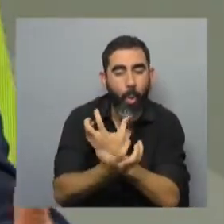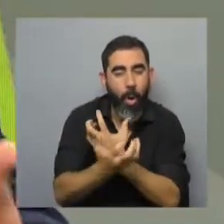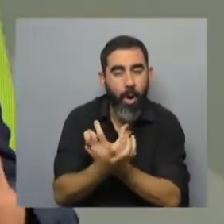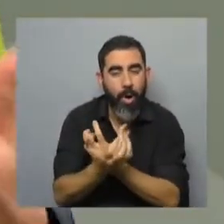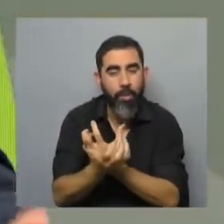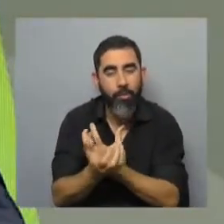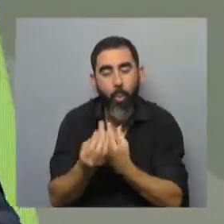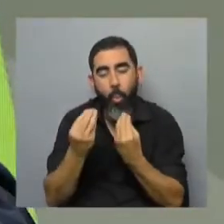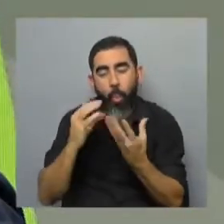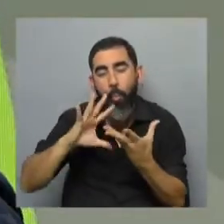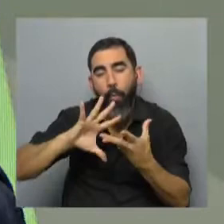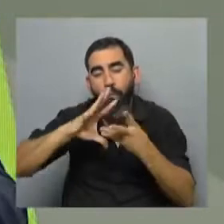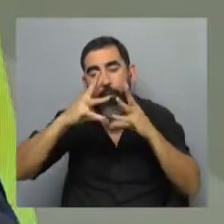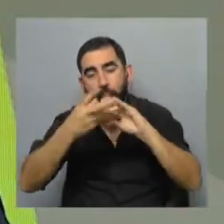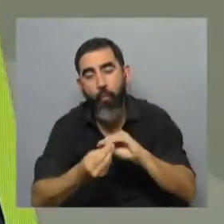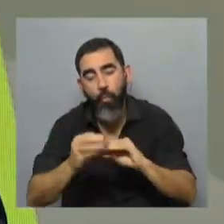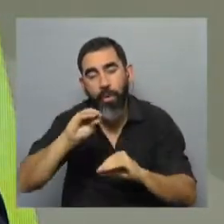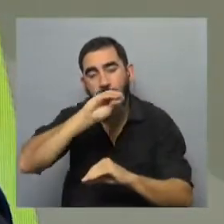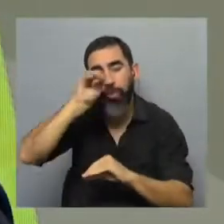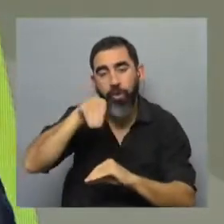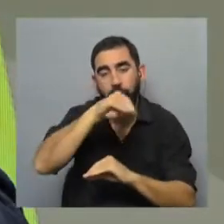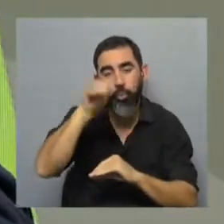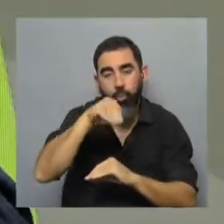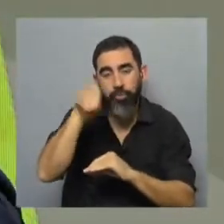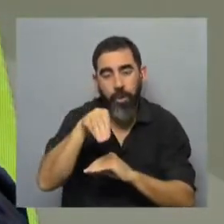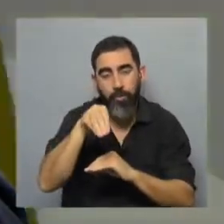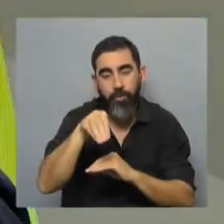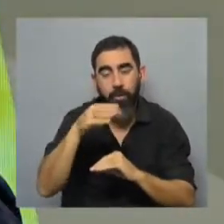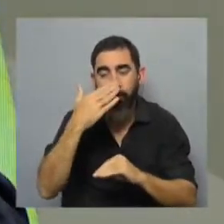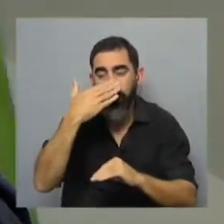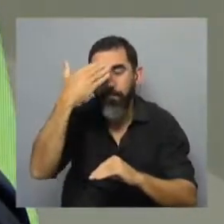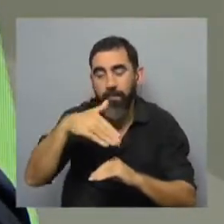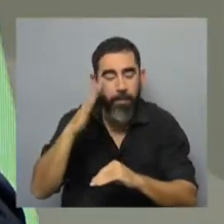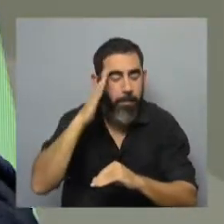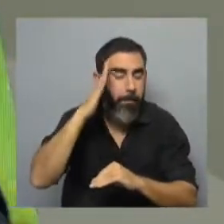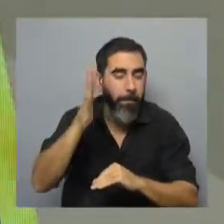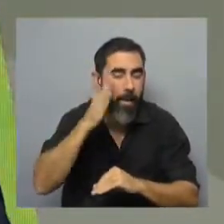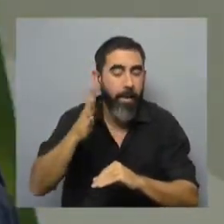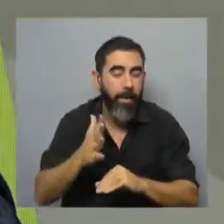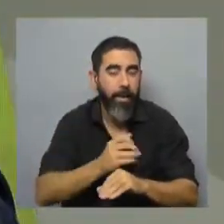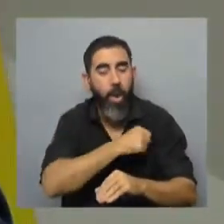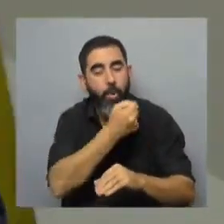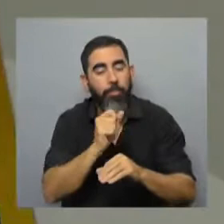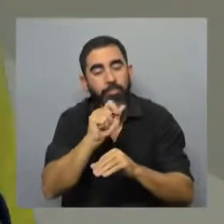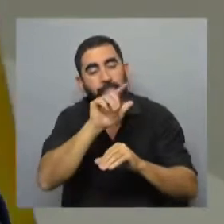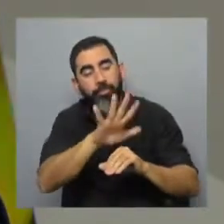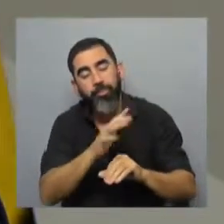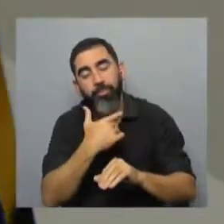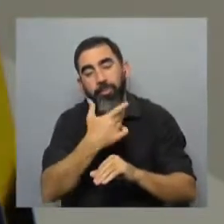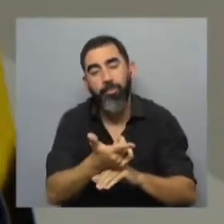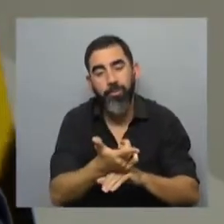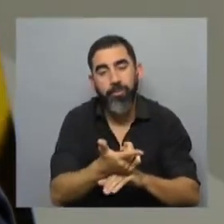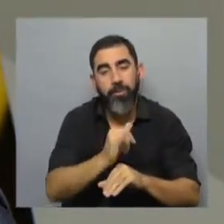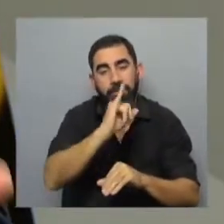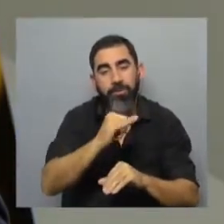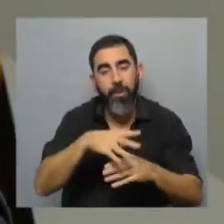sido la forma de ese dinosaurio en vida y finalmente especular hasta con otras características, como por ejemplo, si